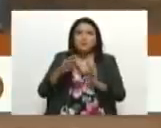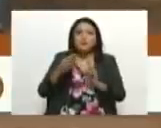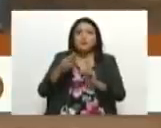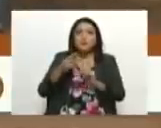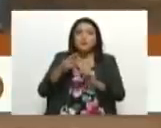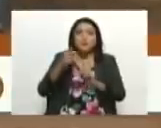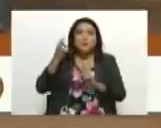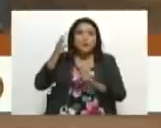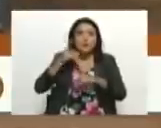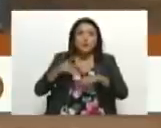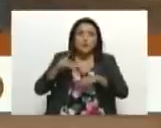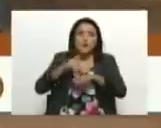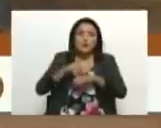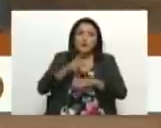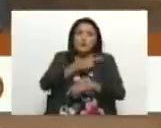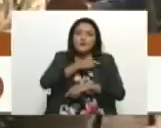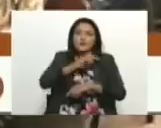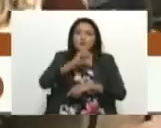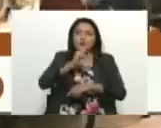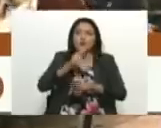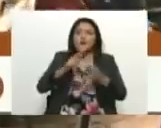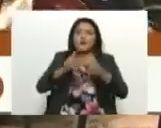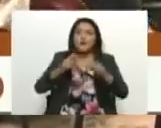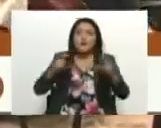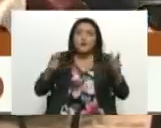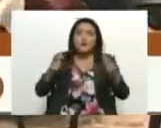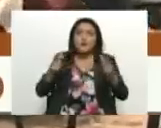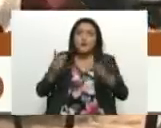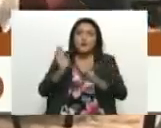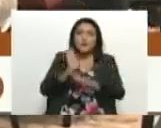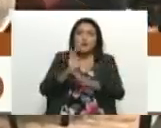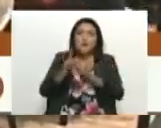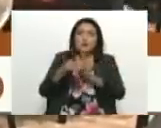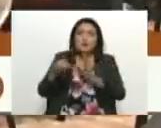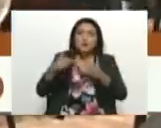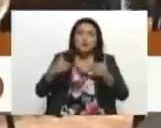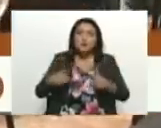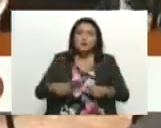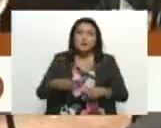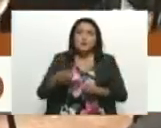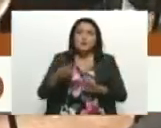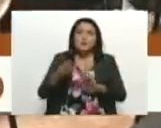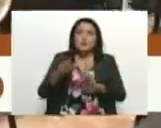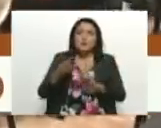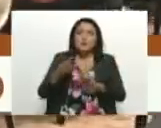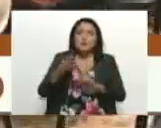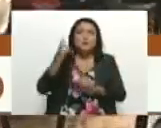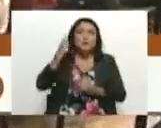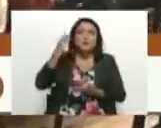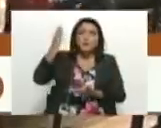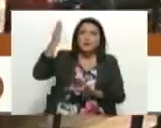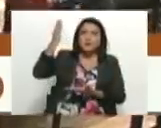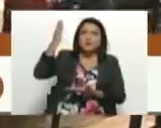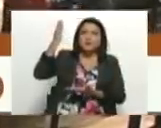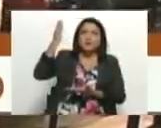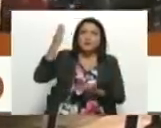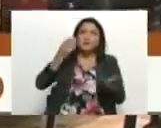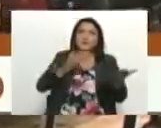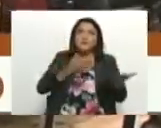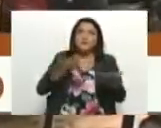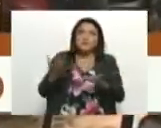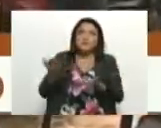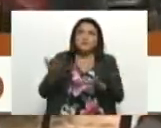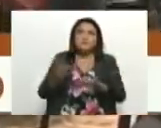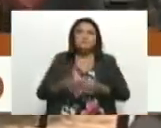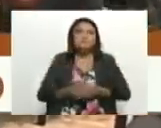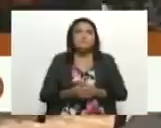García, directora general de Protección de Derechos Humanos, a la doctora Moira Vieira, directora contra delitos